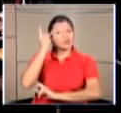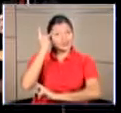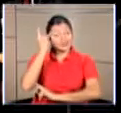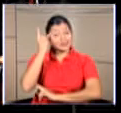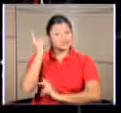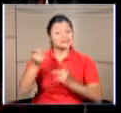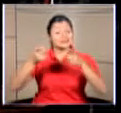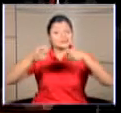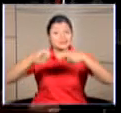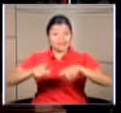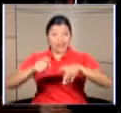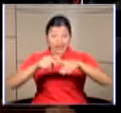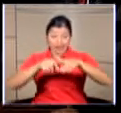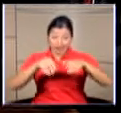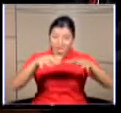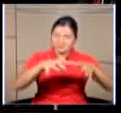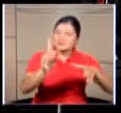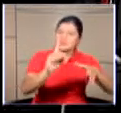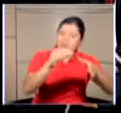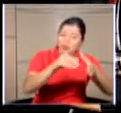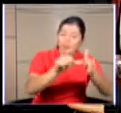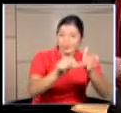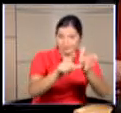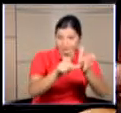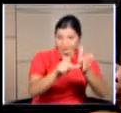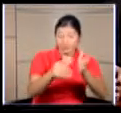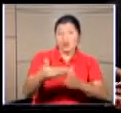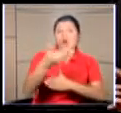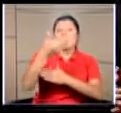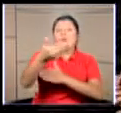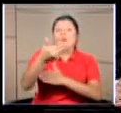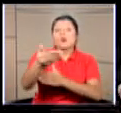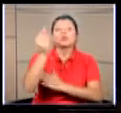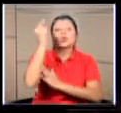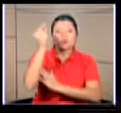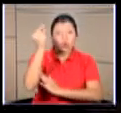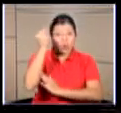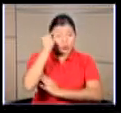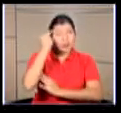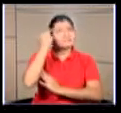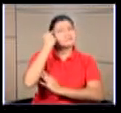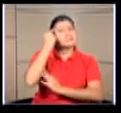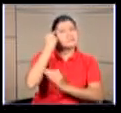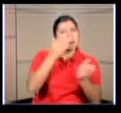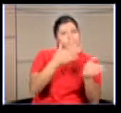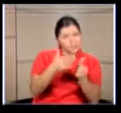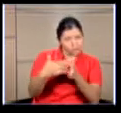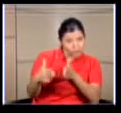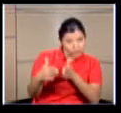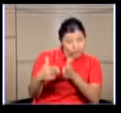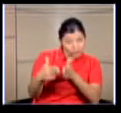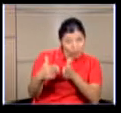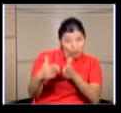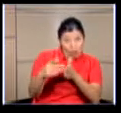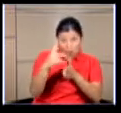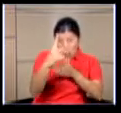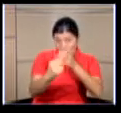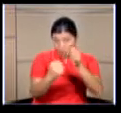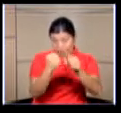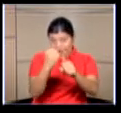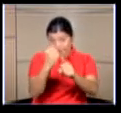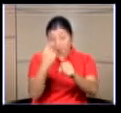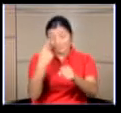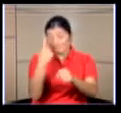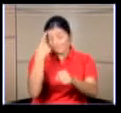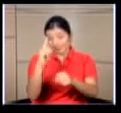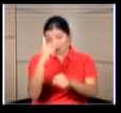nivel de Asamblea Legislativa. Cuando el gobierno formula este presupuesto, y en especial en un año de transición electoral como